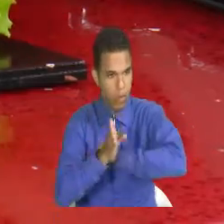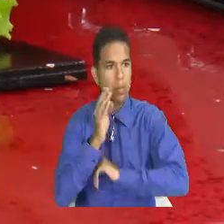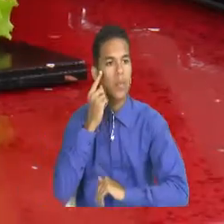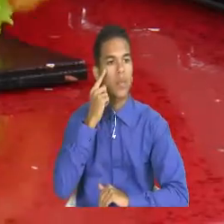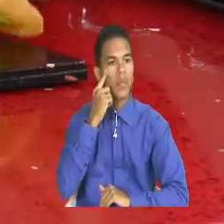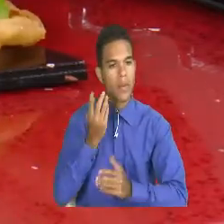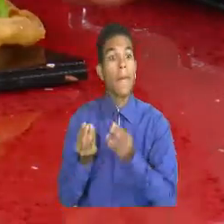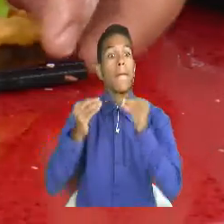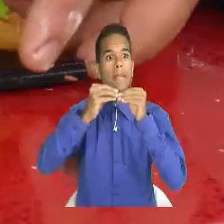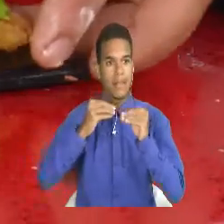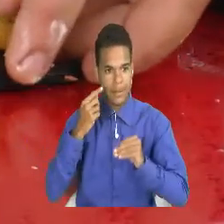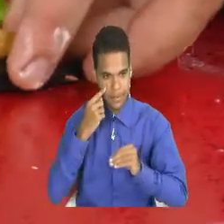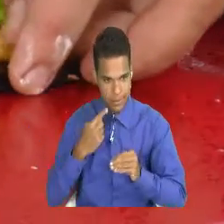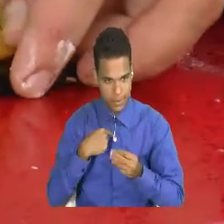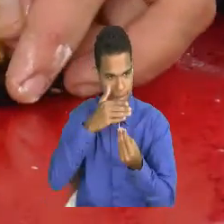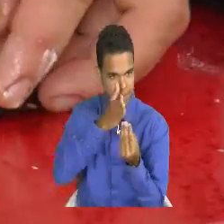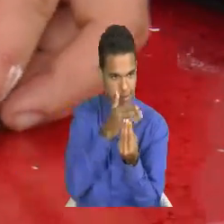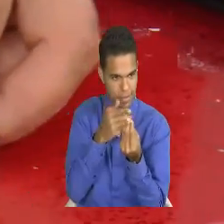cebolla. Ok.